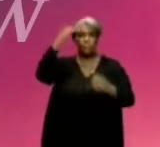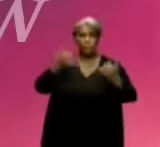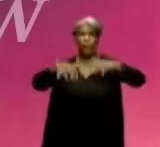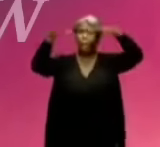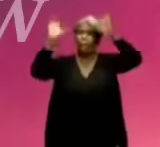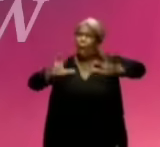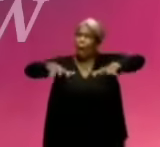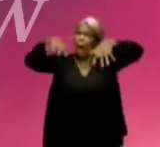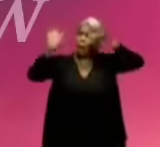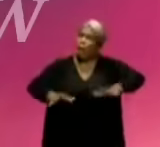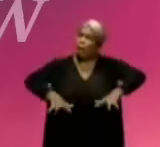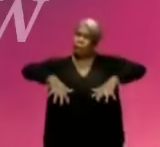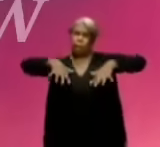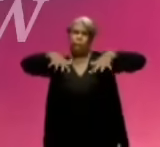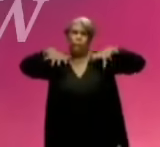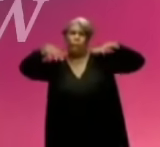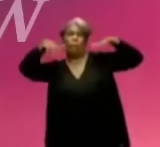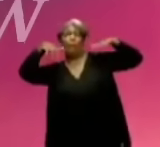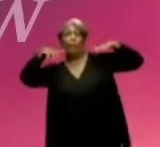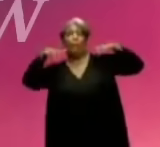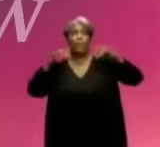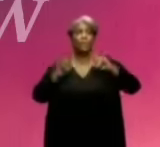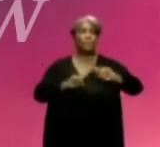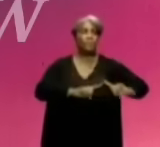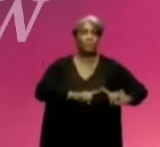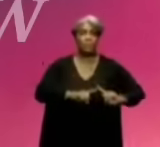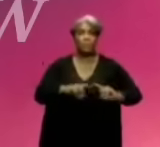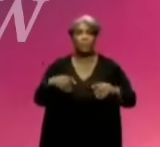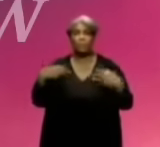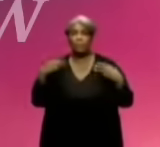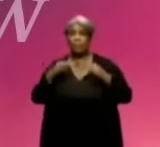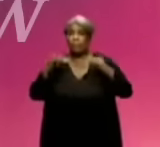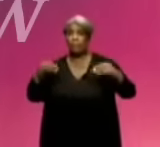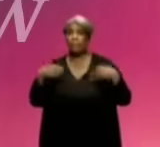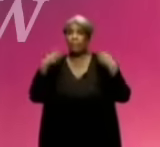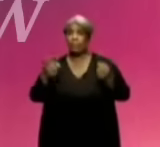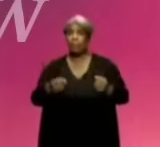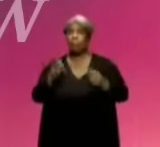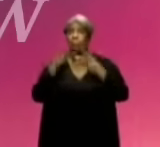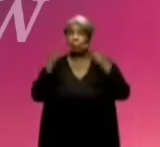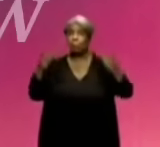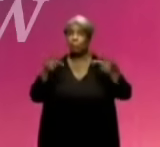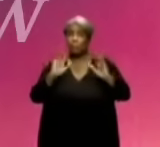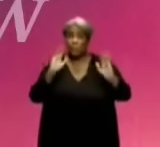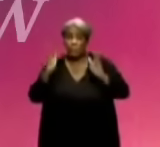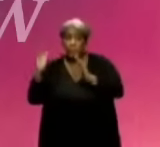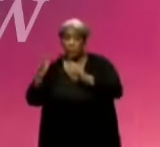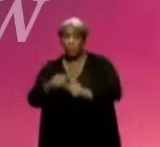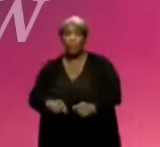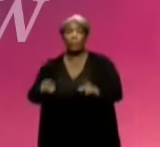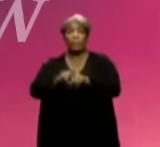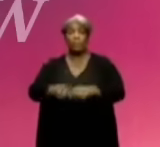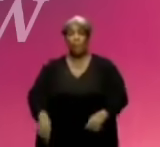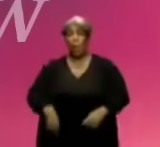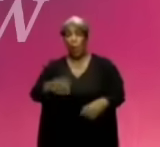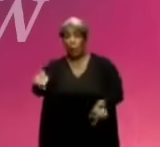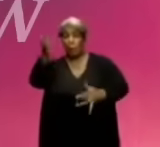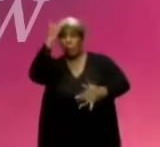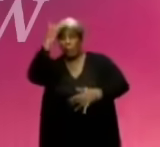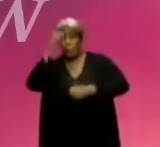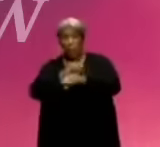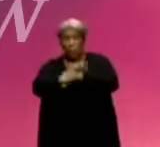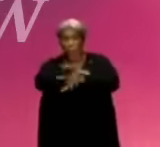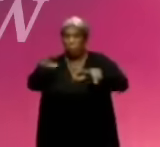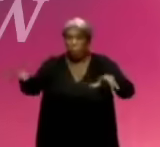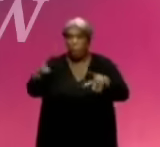para prever también cualquier tipo de epidemia y de situaciones, todo eso lo estamos trabajando en este momento y seguimos en